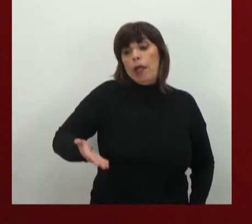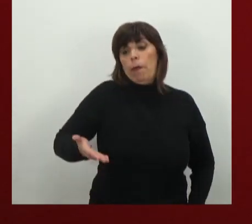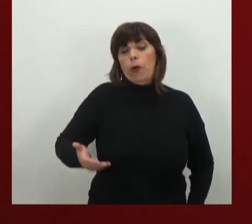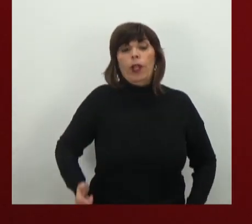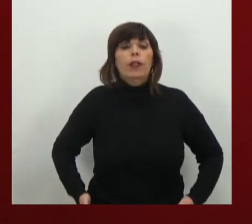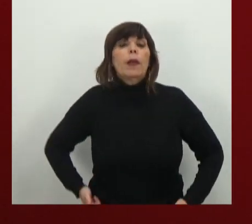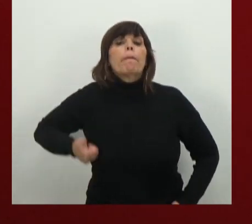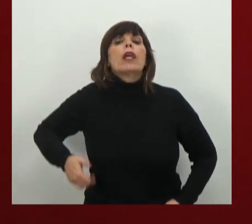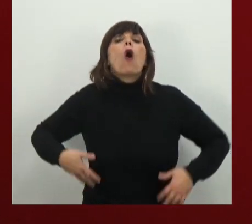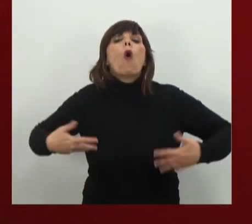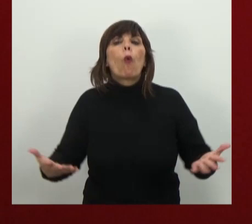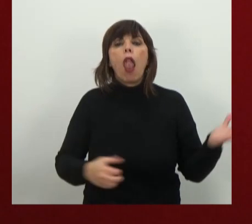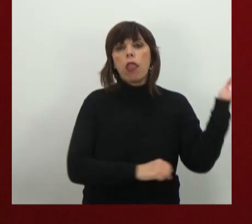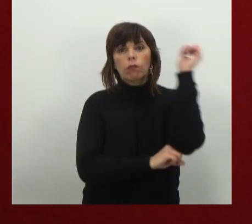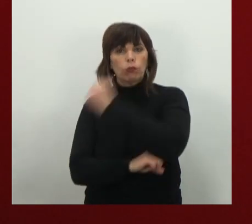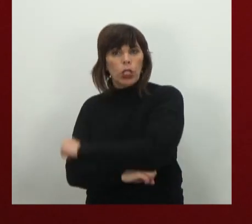La orden divina es así.